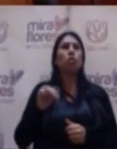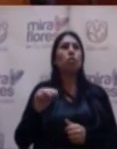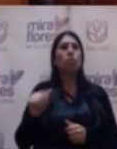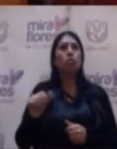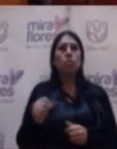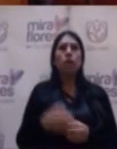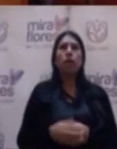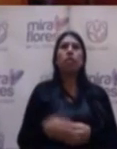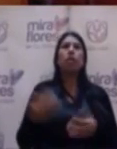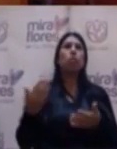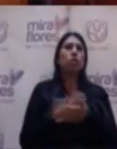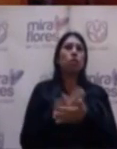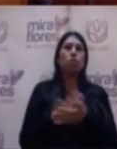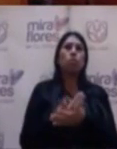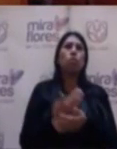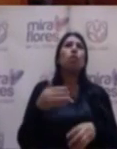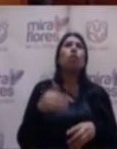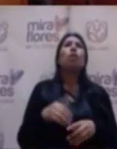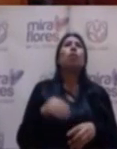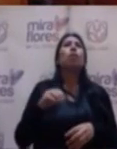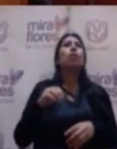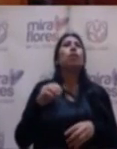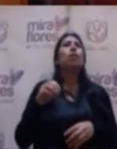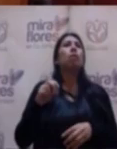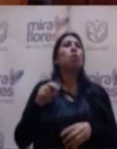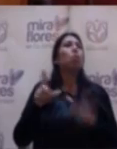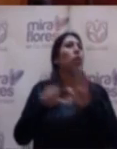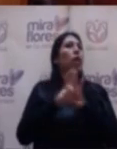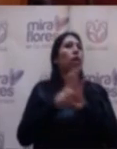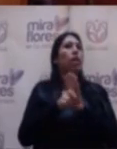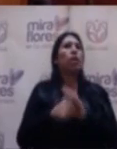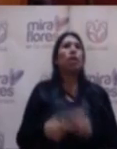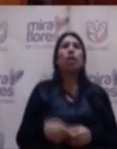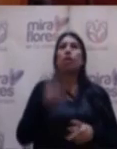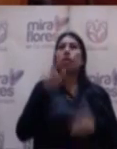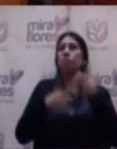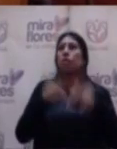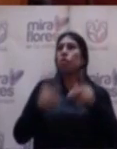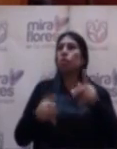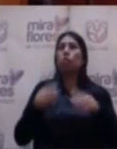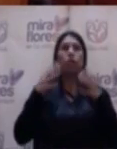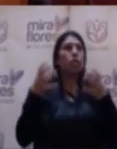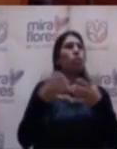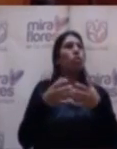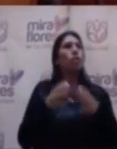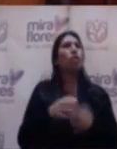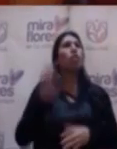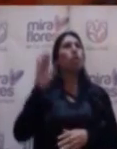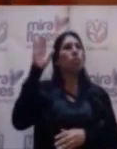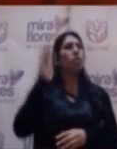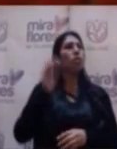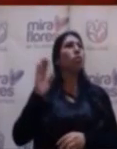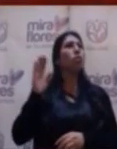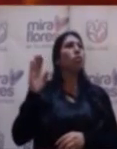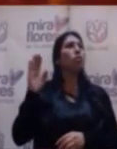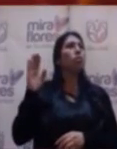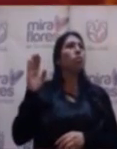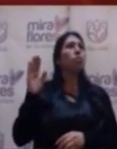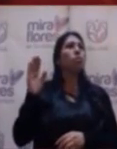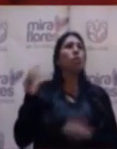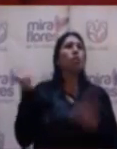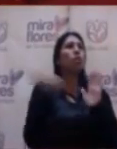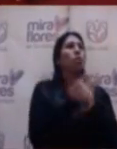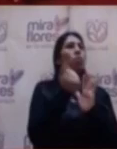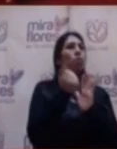de Elecciones, como manda la ley. Aquellos miembros del Consejo que estén a favor, si no, se expresarlo en señal de conformidad. También ha sido aprobado